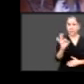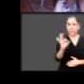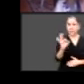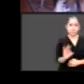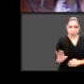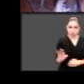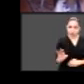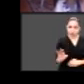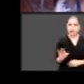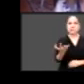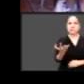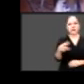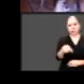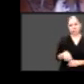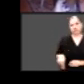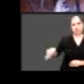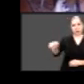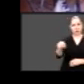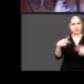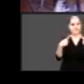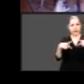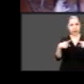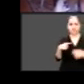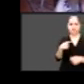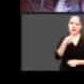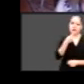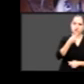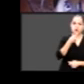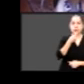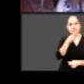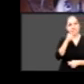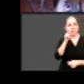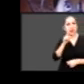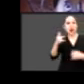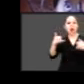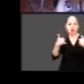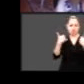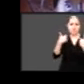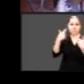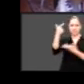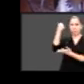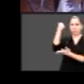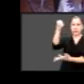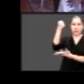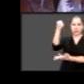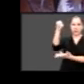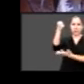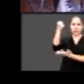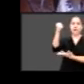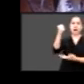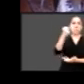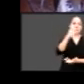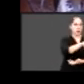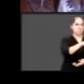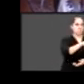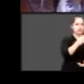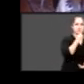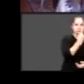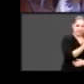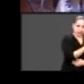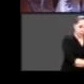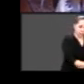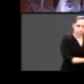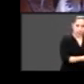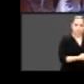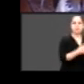de niños niñas y adolescentes la primera infancia pues ocupa el 33% ahí se tiene que hacer un importante trabajo de